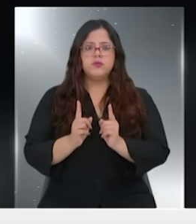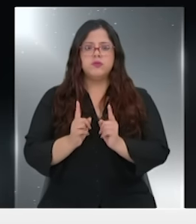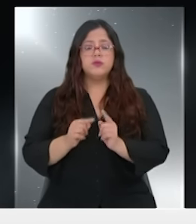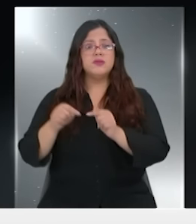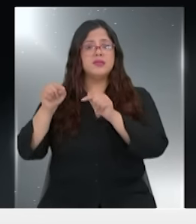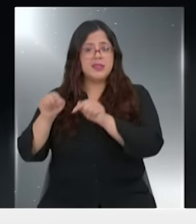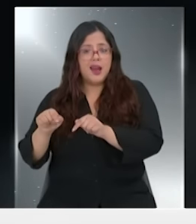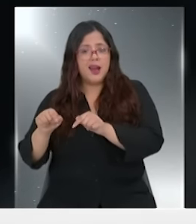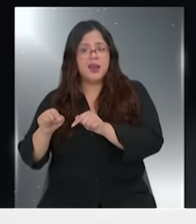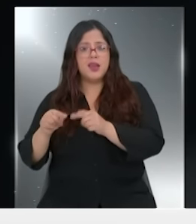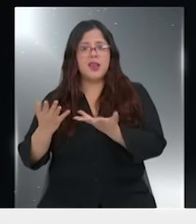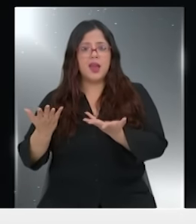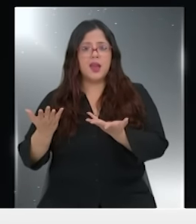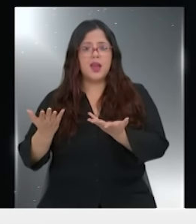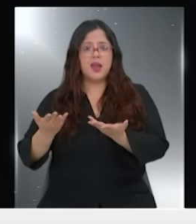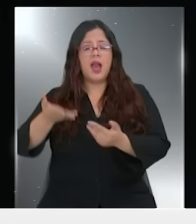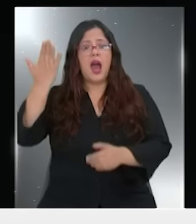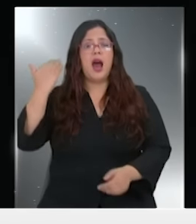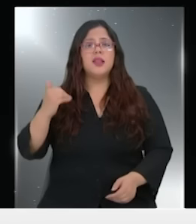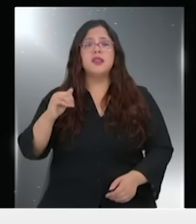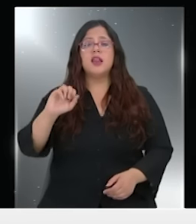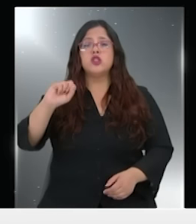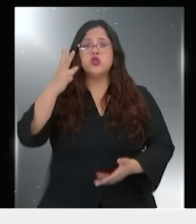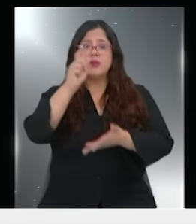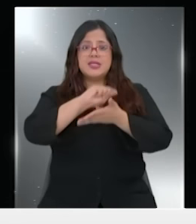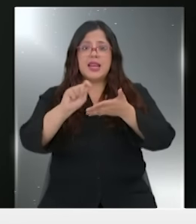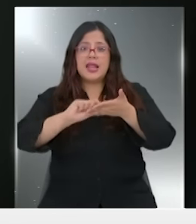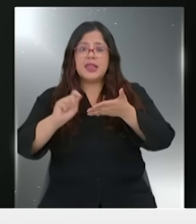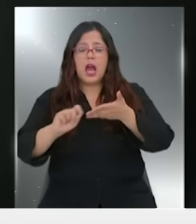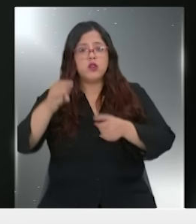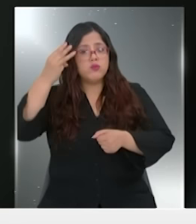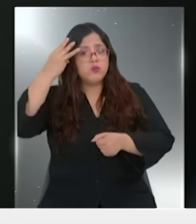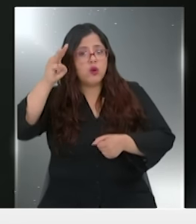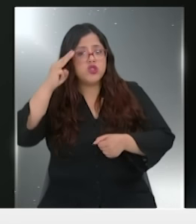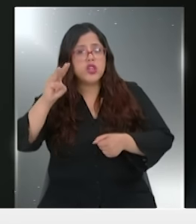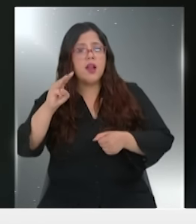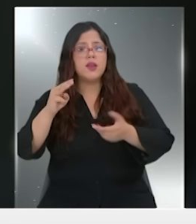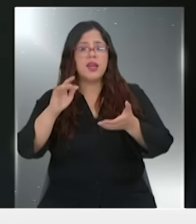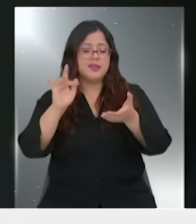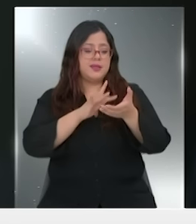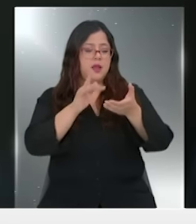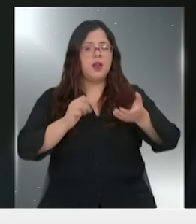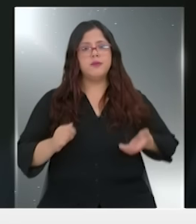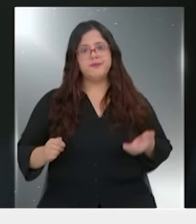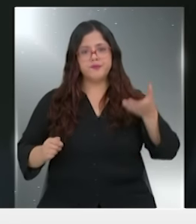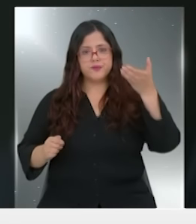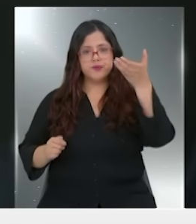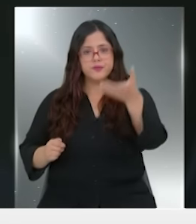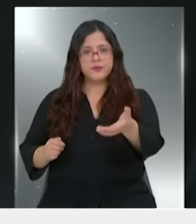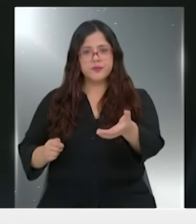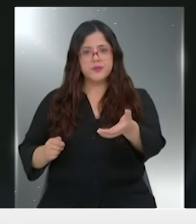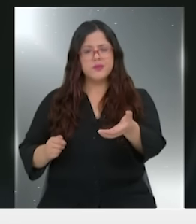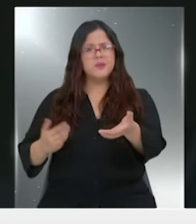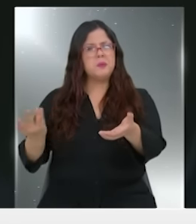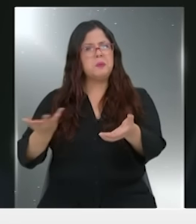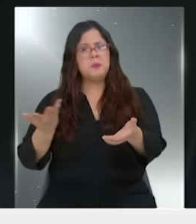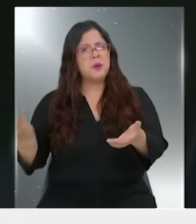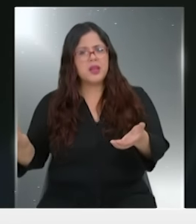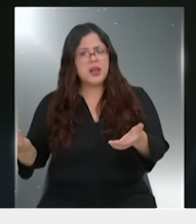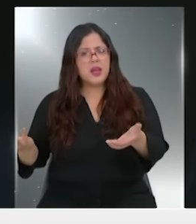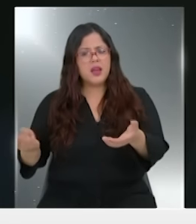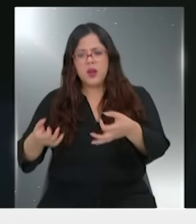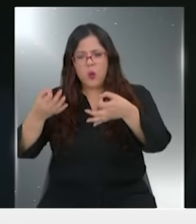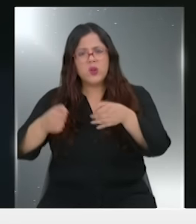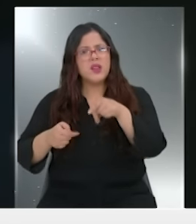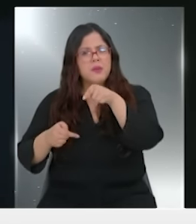En ese encuentro, el entonces subsecretario habría entregado su celular. ¿Por qué lo hizo si hasta ese